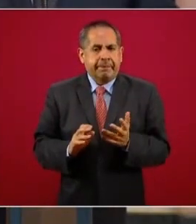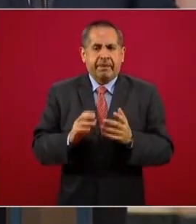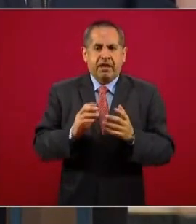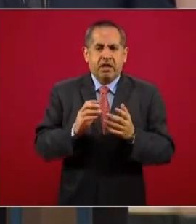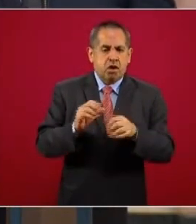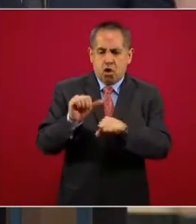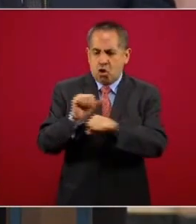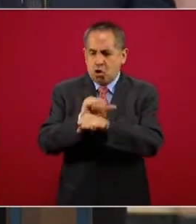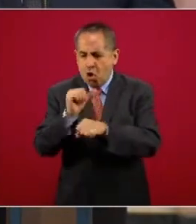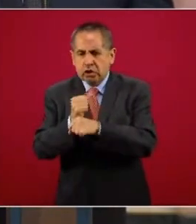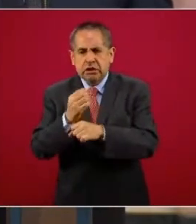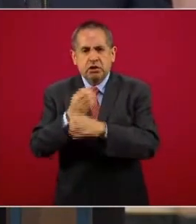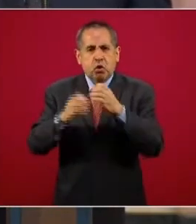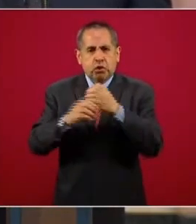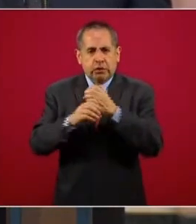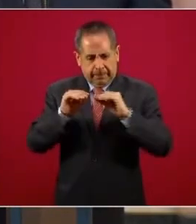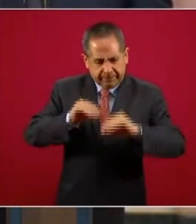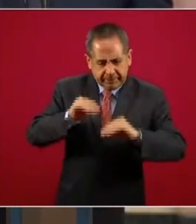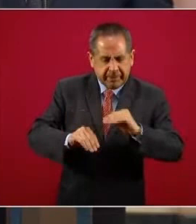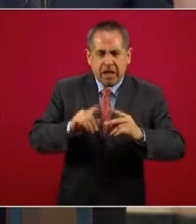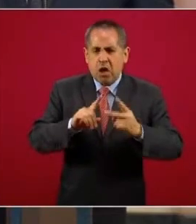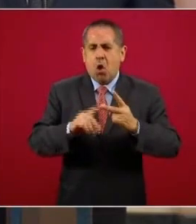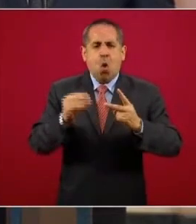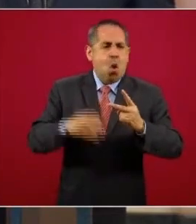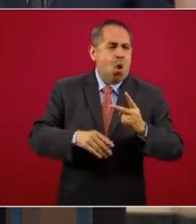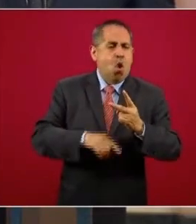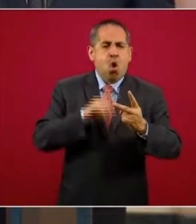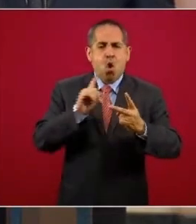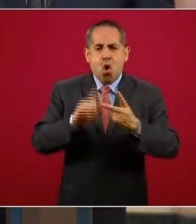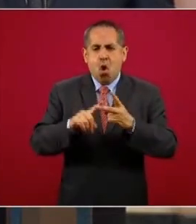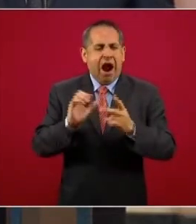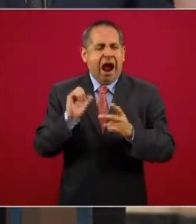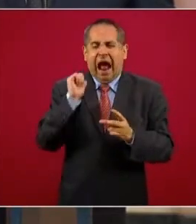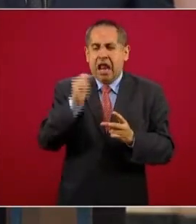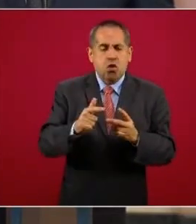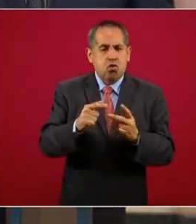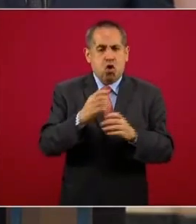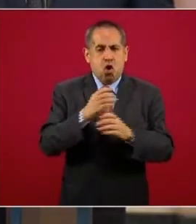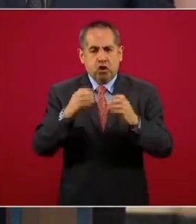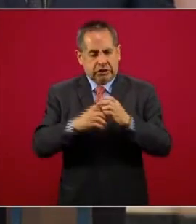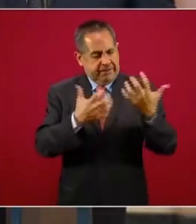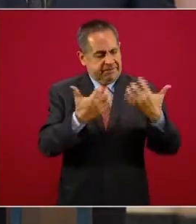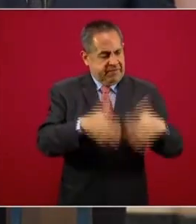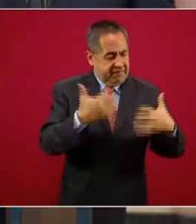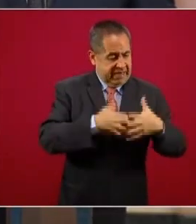autopartes aunque se trate de cualquier